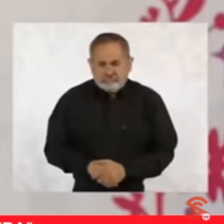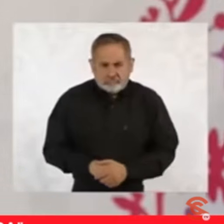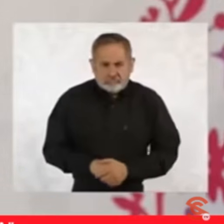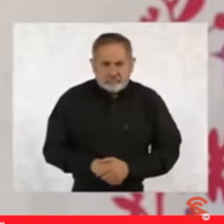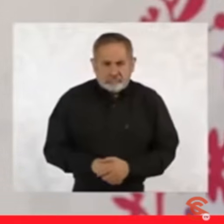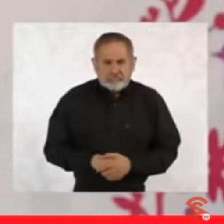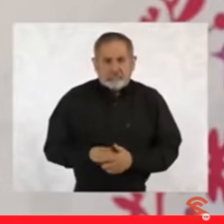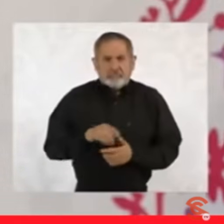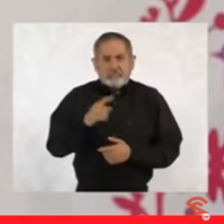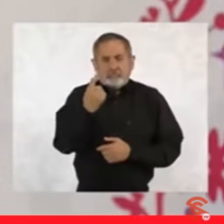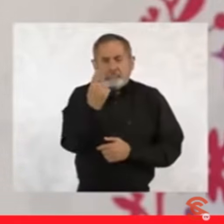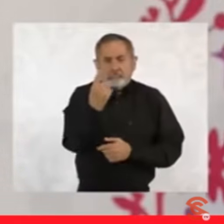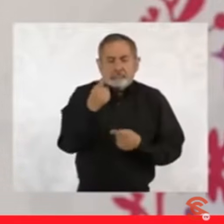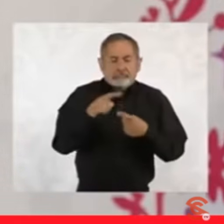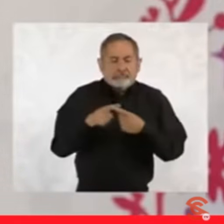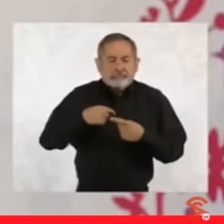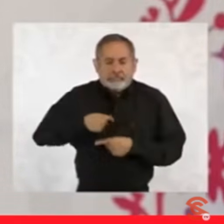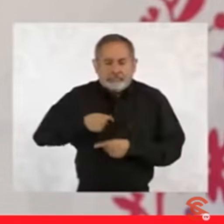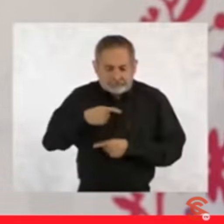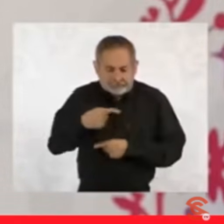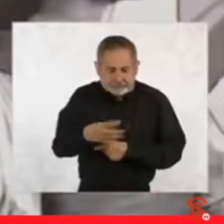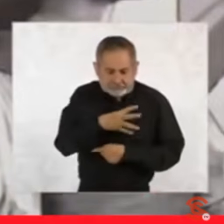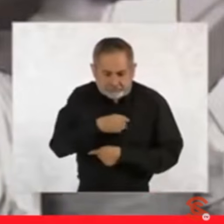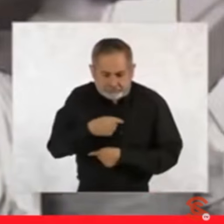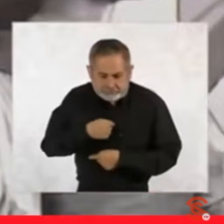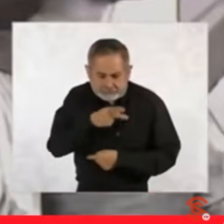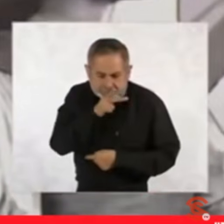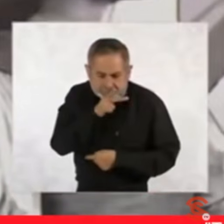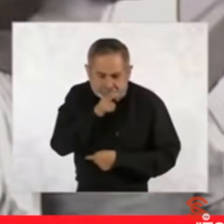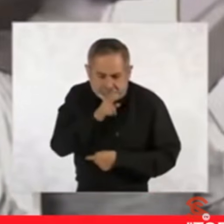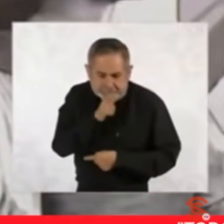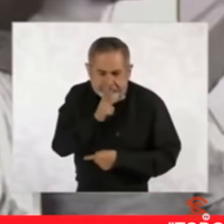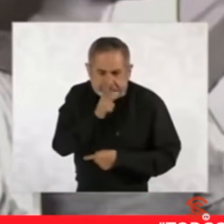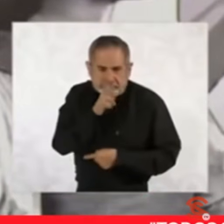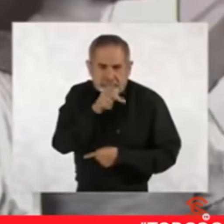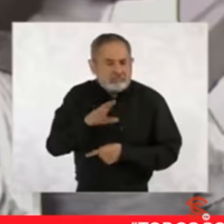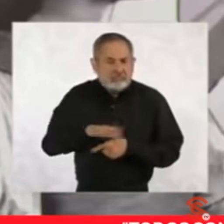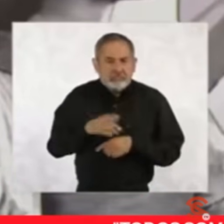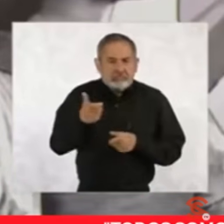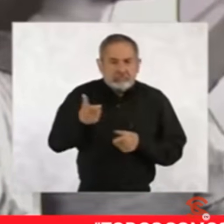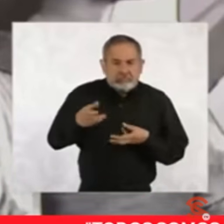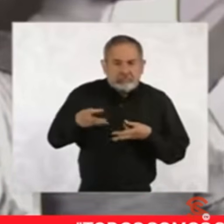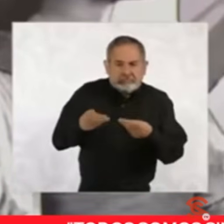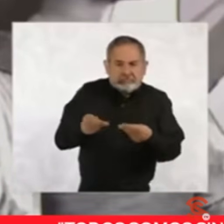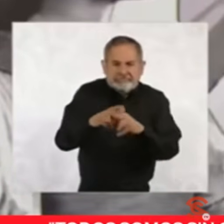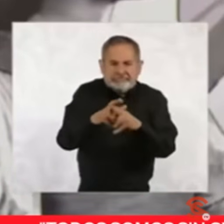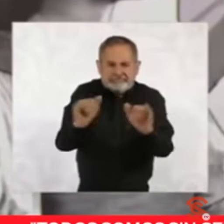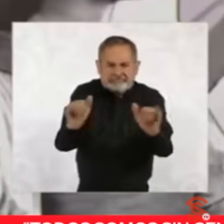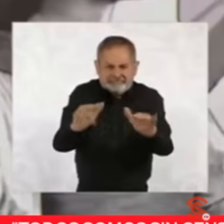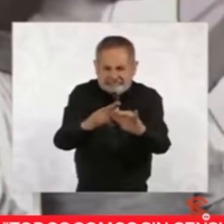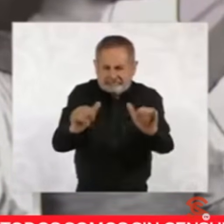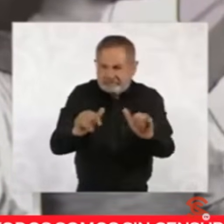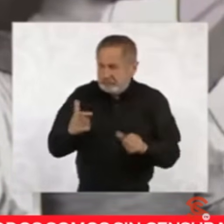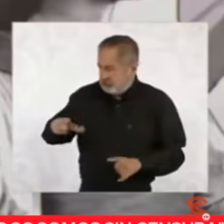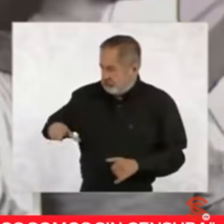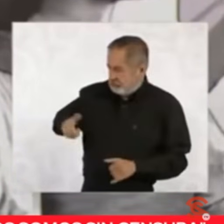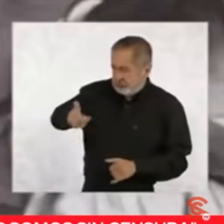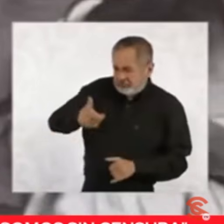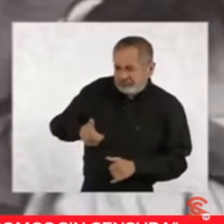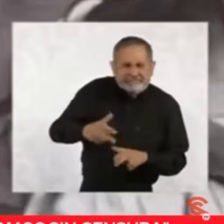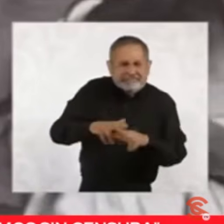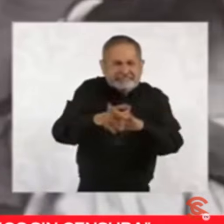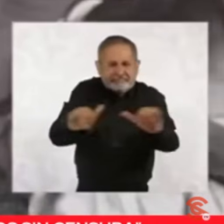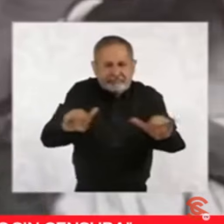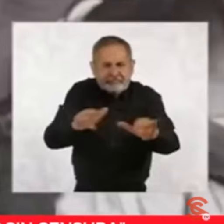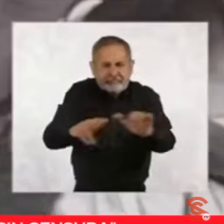Salvo la preocupación de un papá por un hijo. No usamos ningún recurso indebidamente. Mi hijo organizó una